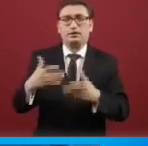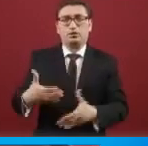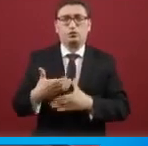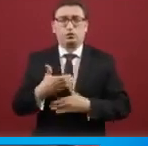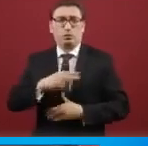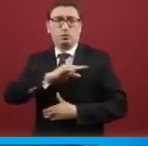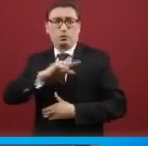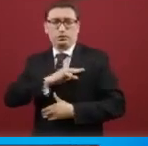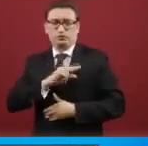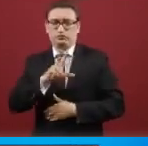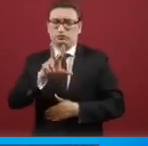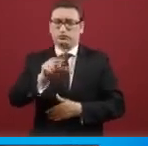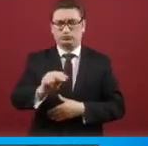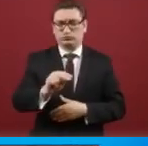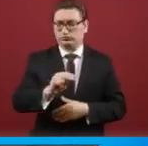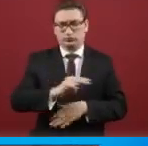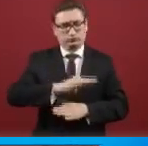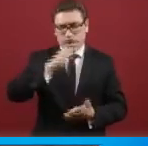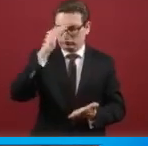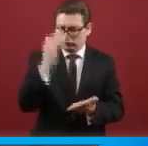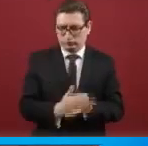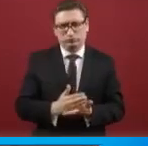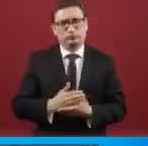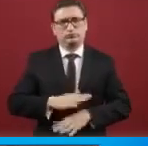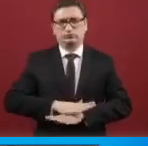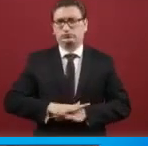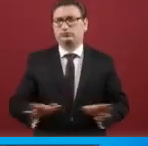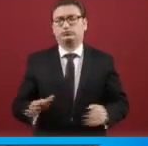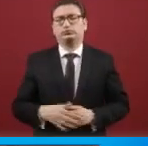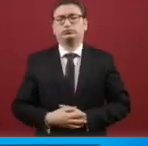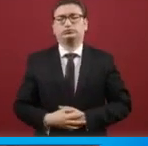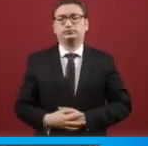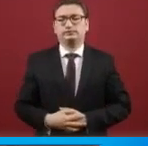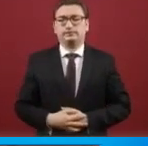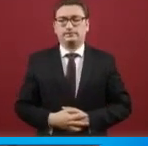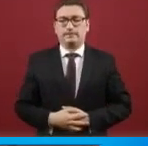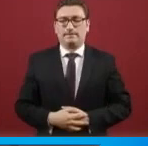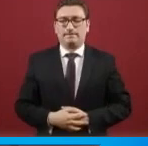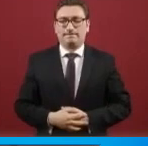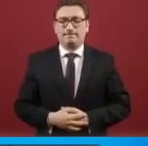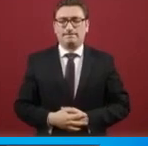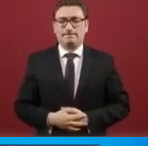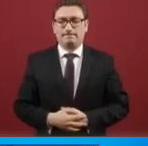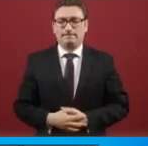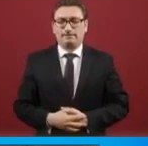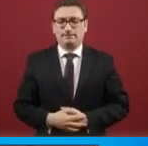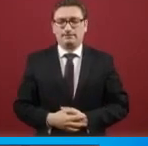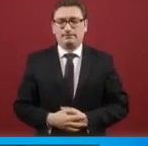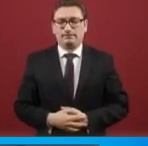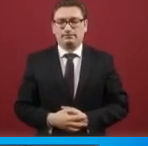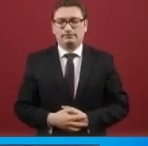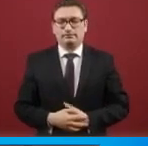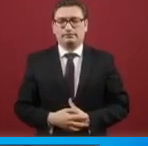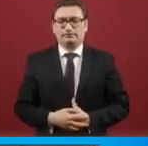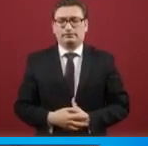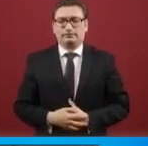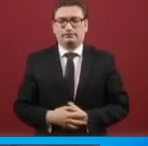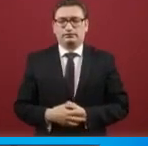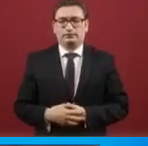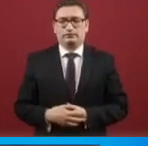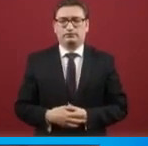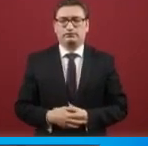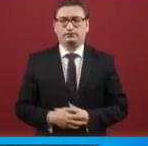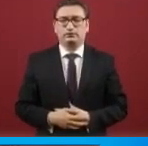no se reglamentó y se detuvo la aprobación de la ley secundaria. En este gobierno se terminan las privatizaciones de los bienes de la nación.